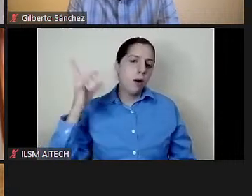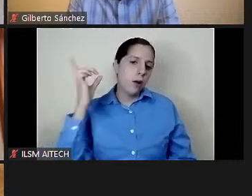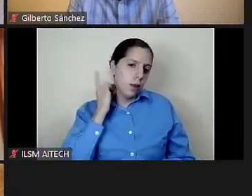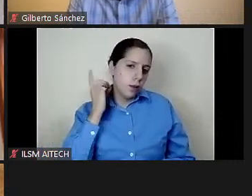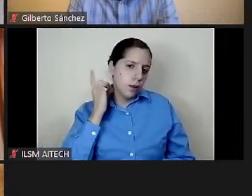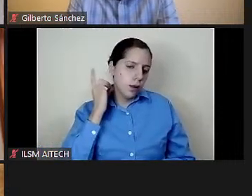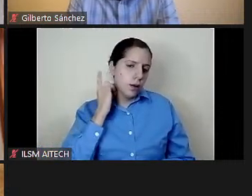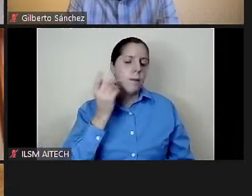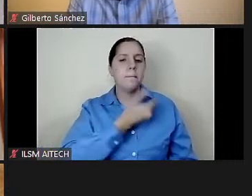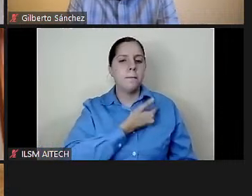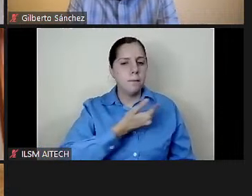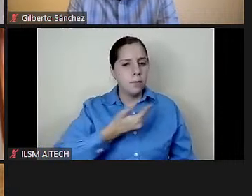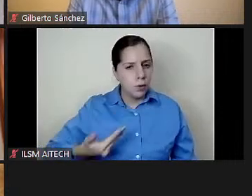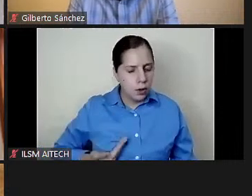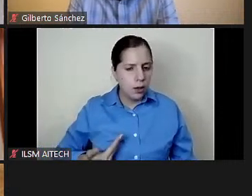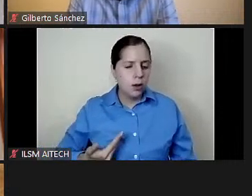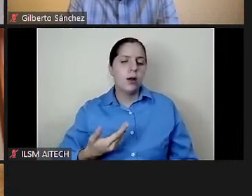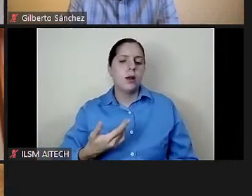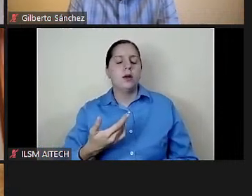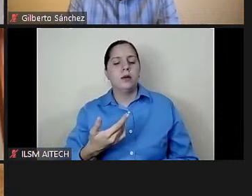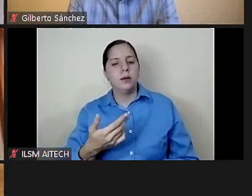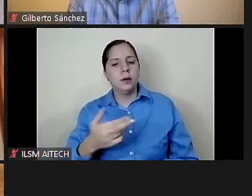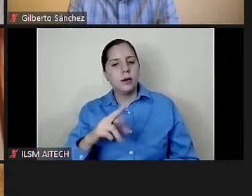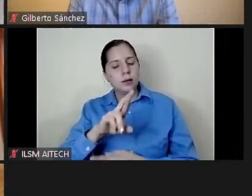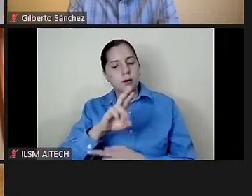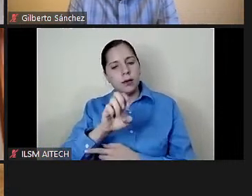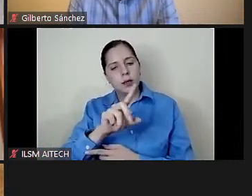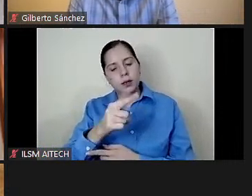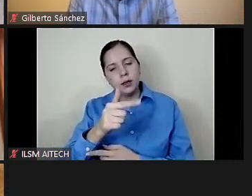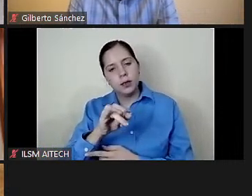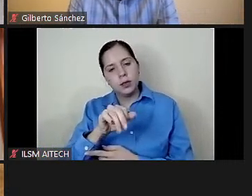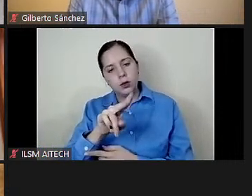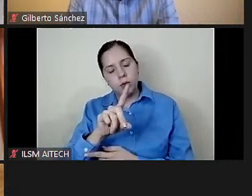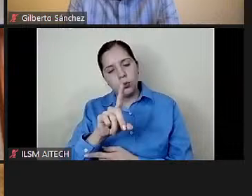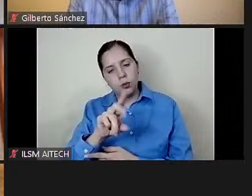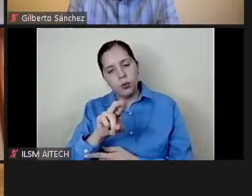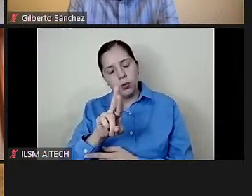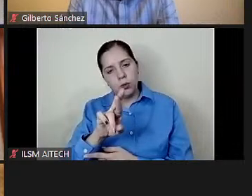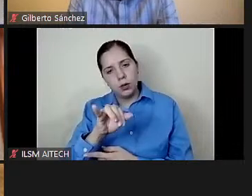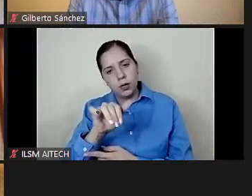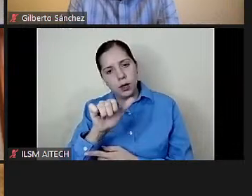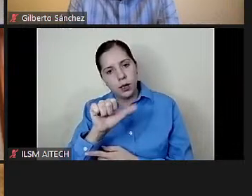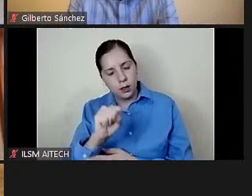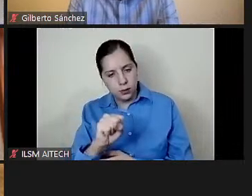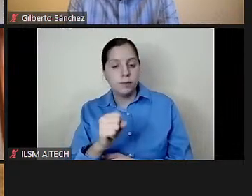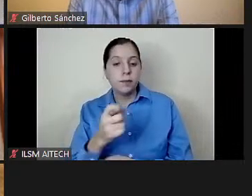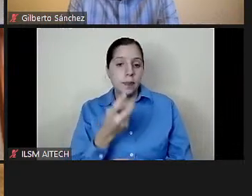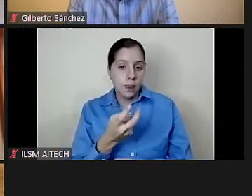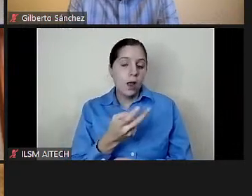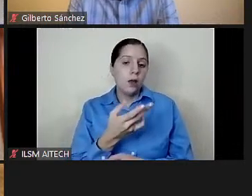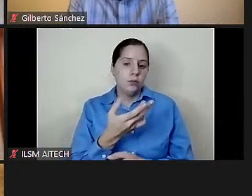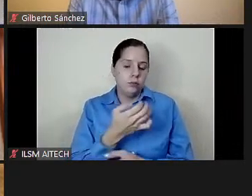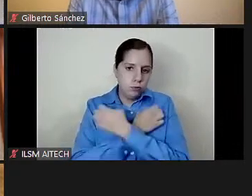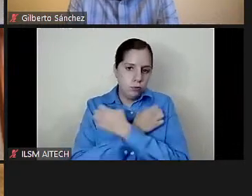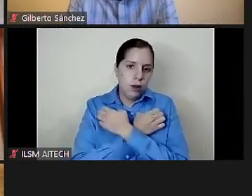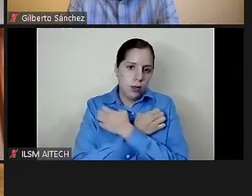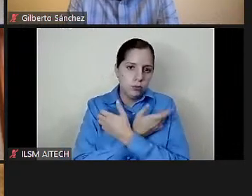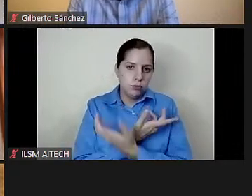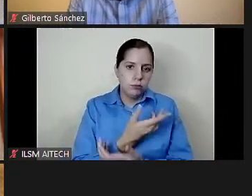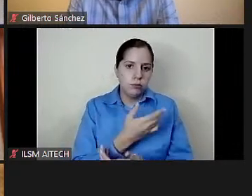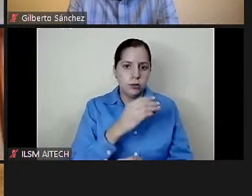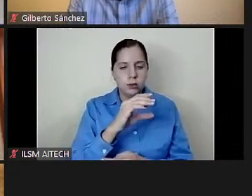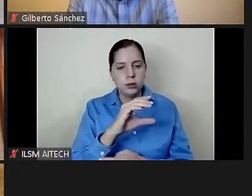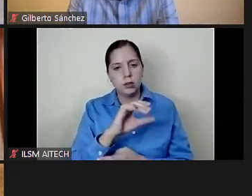las presidencias, las regidurías y sindicaturas municipales como parte de la cultura cívica. Y para ello, pues hemos nosotros